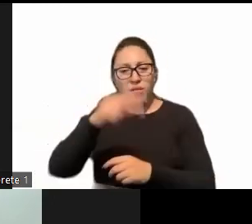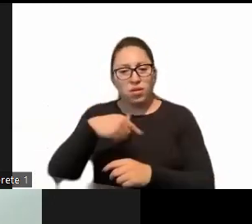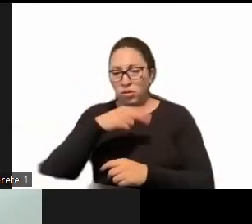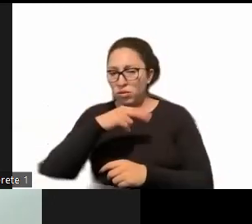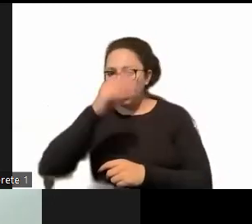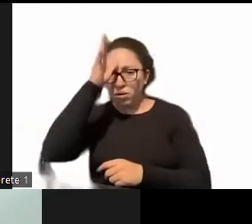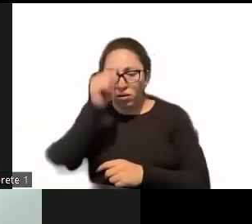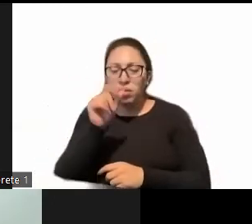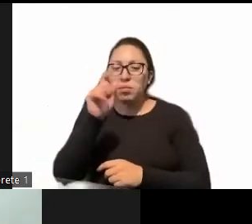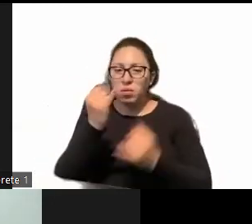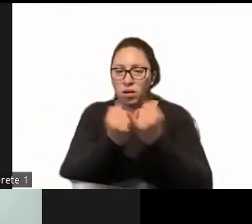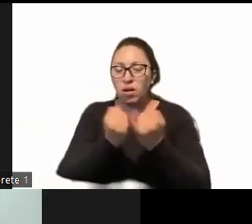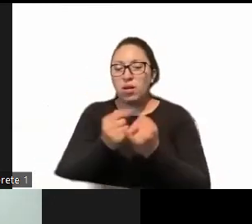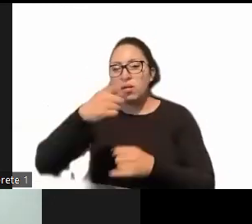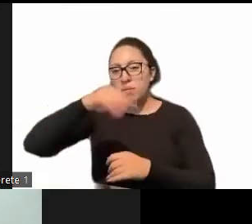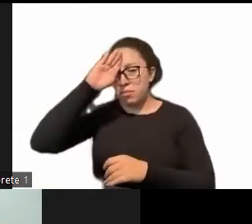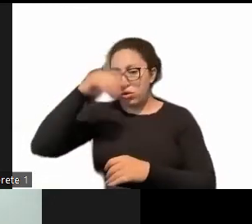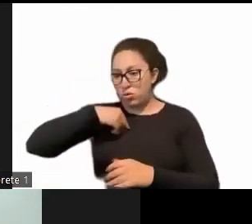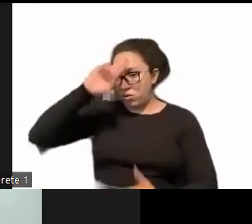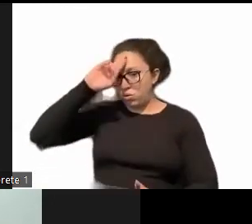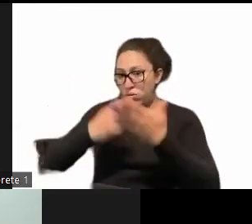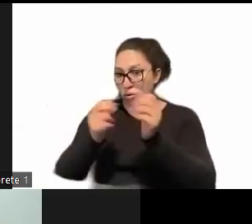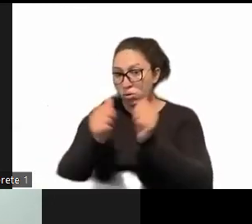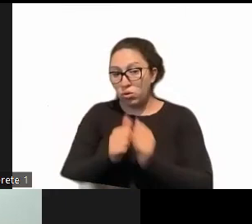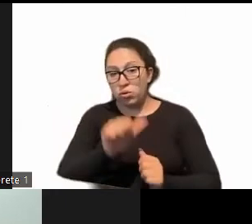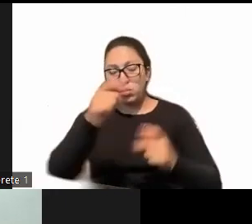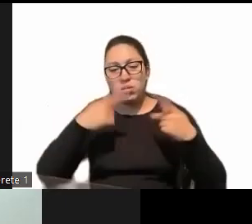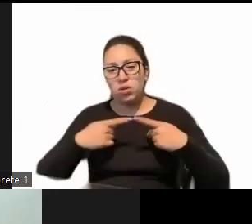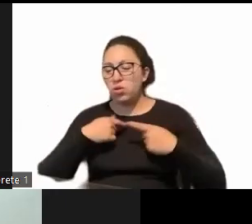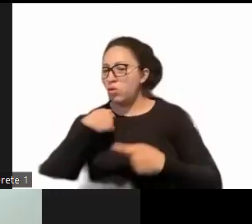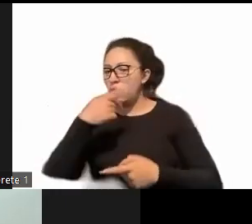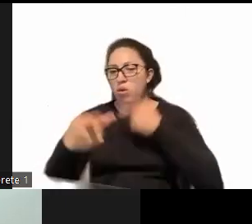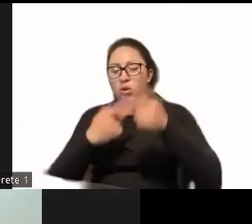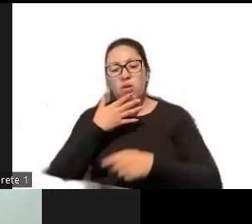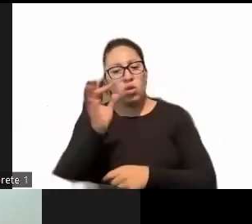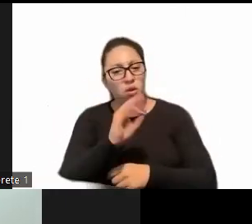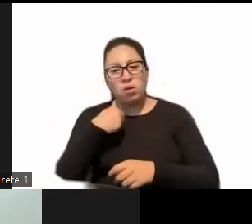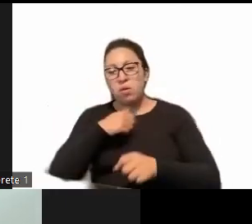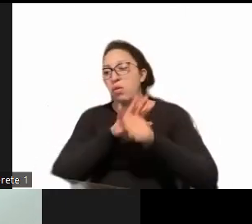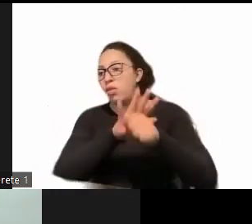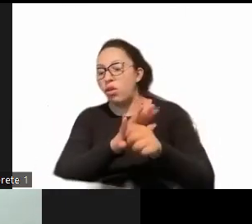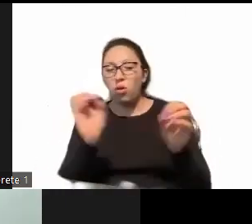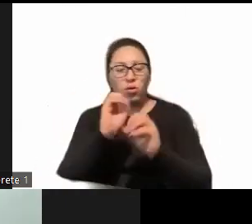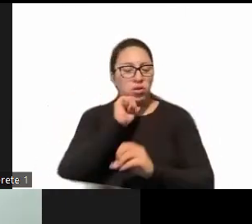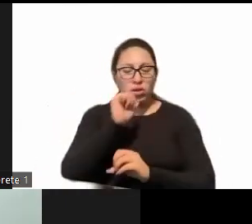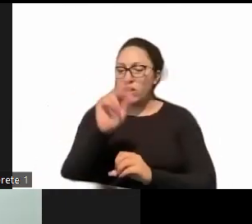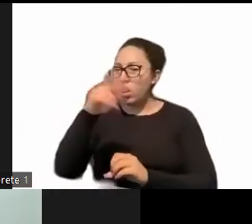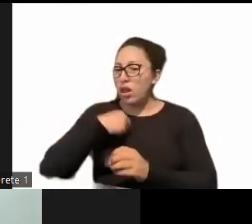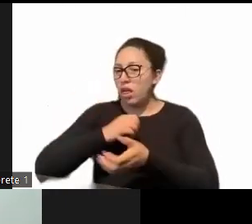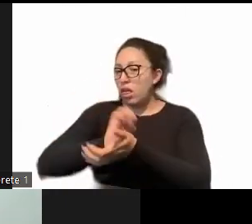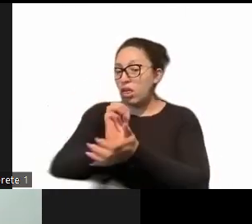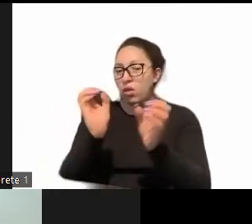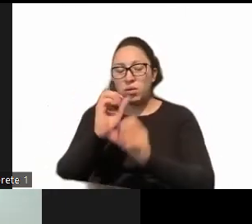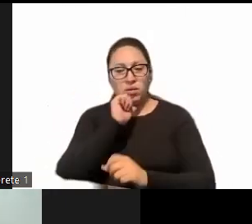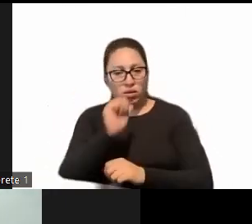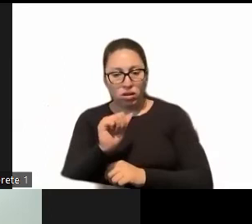son ciertos porque yo no he faltado el respeto a absolutamente a nadie, no he usado calificativos, no he sido peyorativo, ni absolutamente nada.